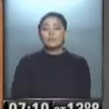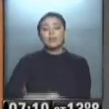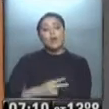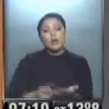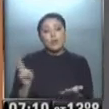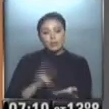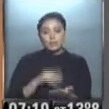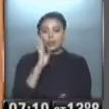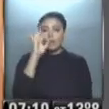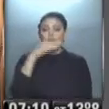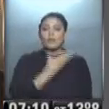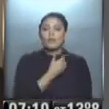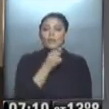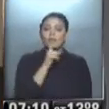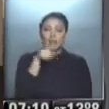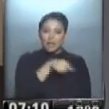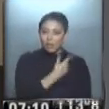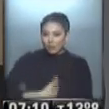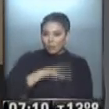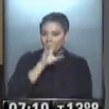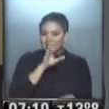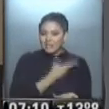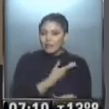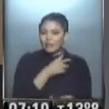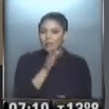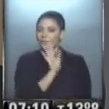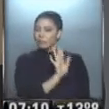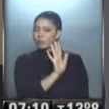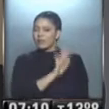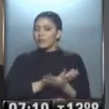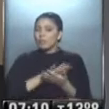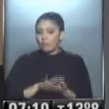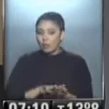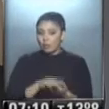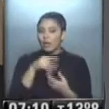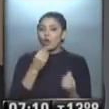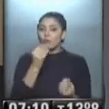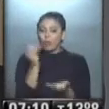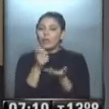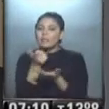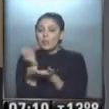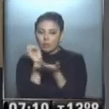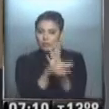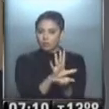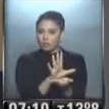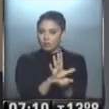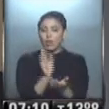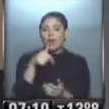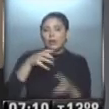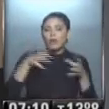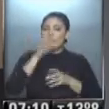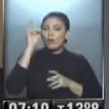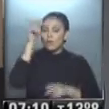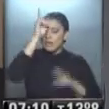Otra vez Antonio Bonfatti, el gobernador de Santa Fe, fue amenazado en esta oportunidad a través de un mensaje de texto. Tanto los